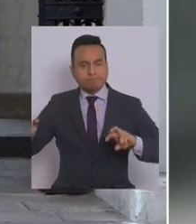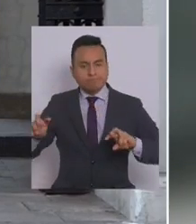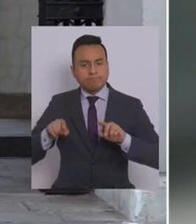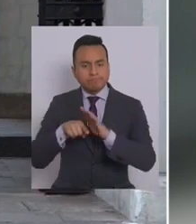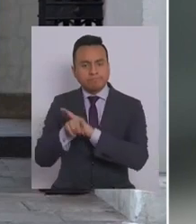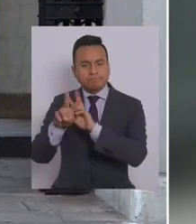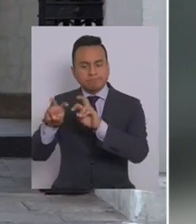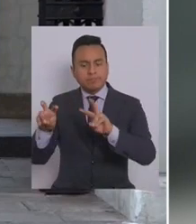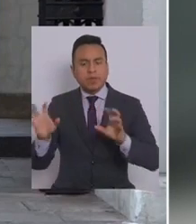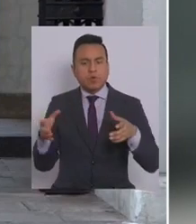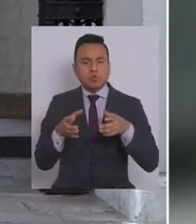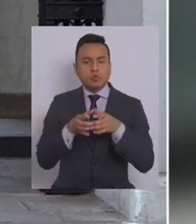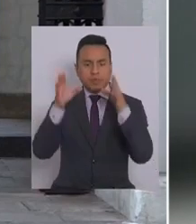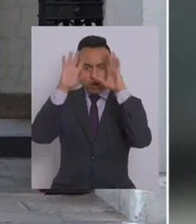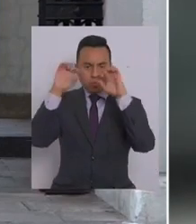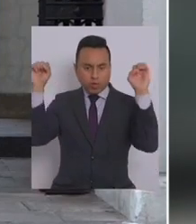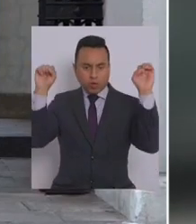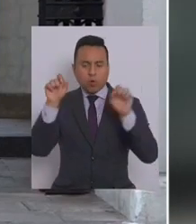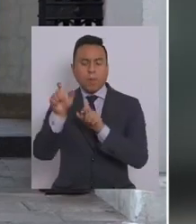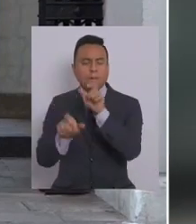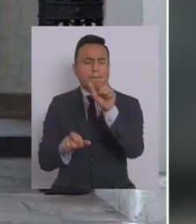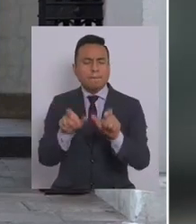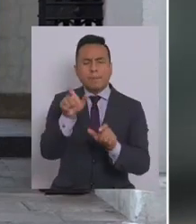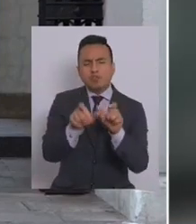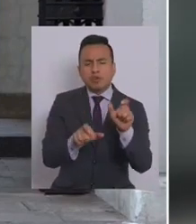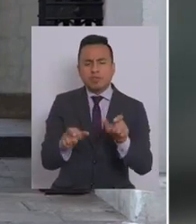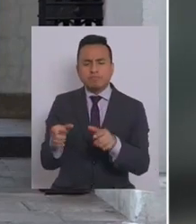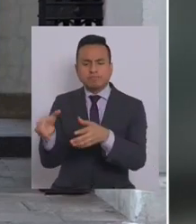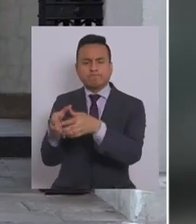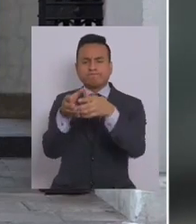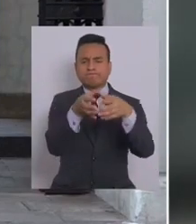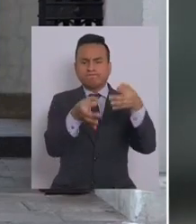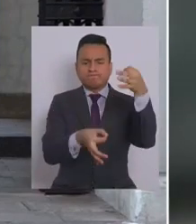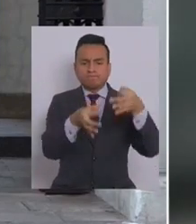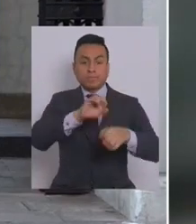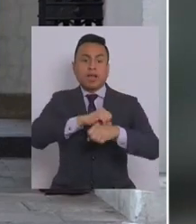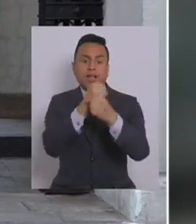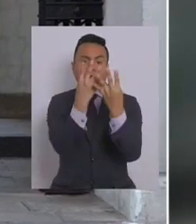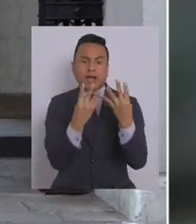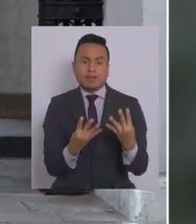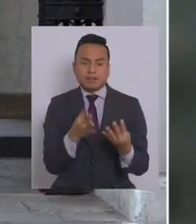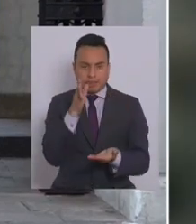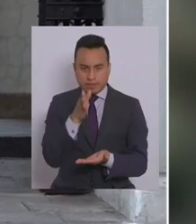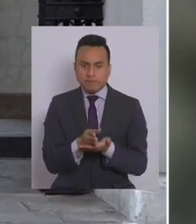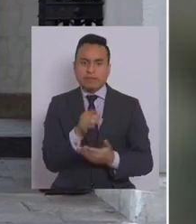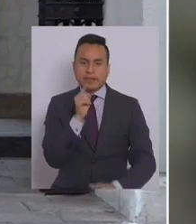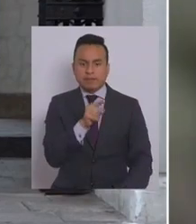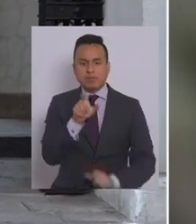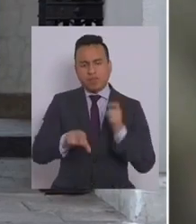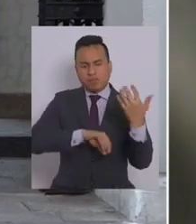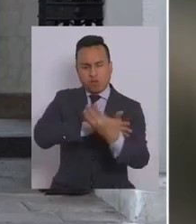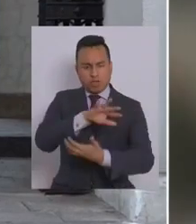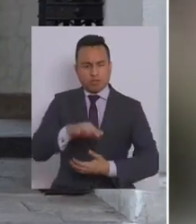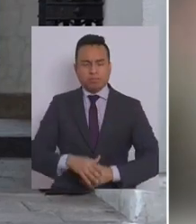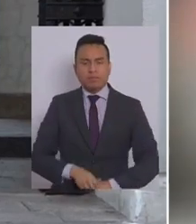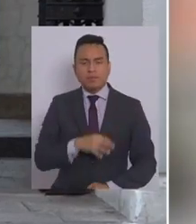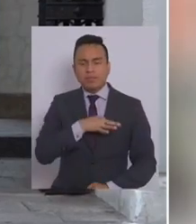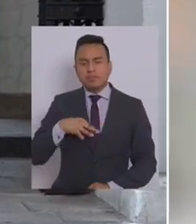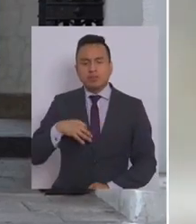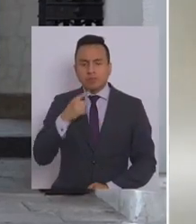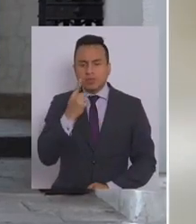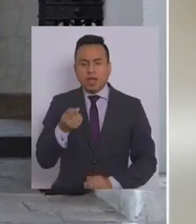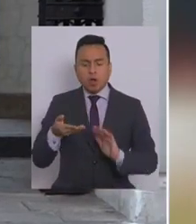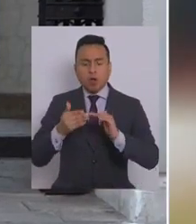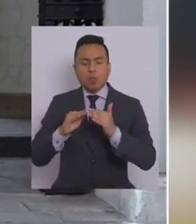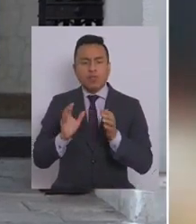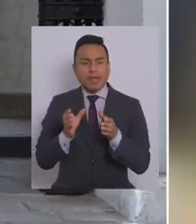llevar, junto con el Ministerio Público, las personas hacia los tribunales y hacia la cárcel donde deben estar estos violentos. Ministro, las comunidades